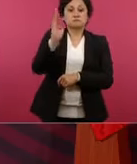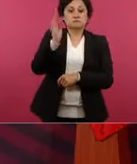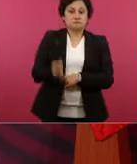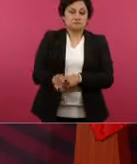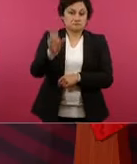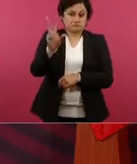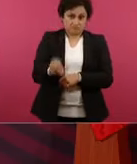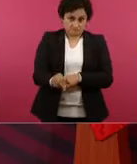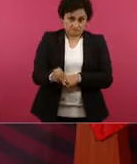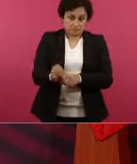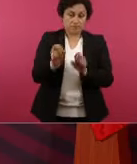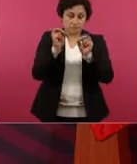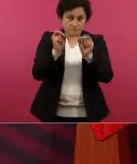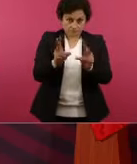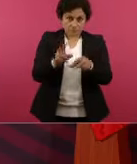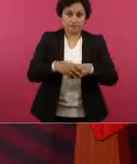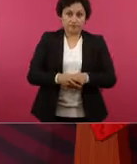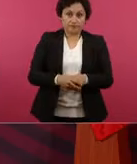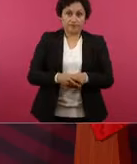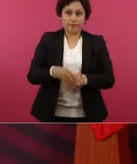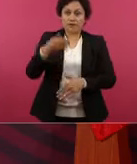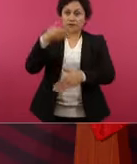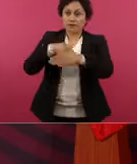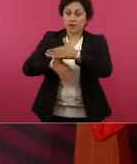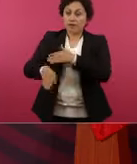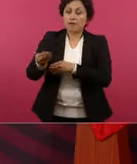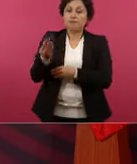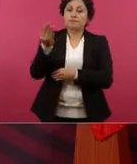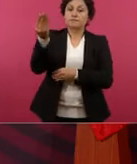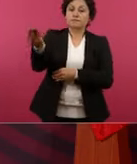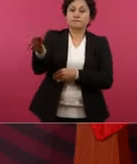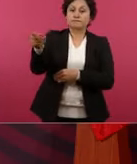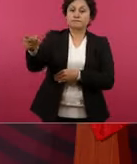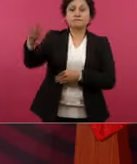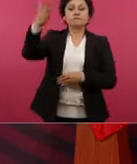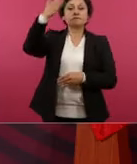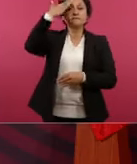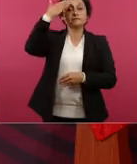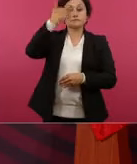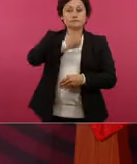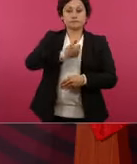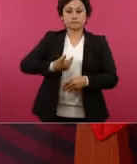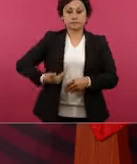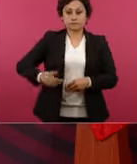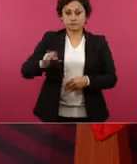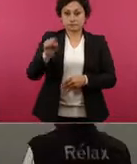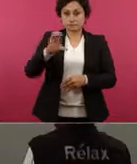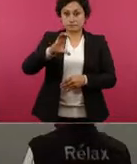y le llegó a la presidenta de la Suprema Corte.